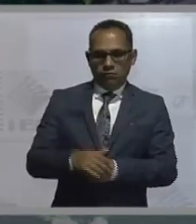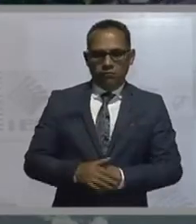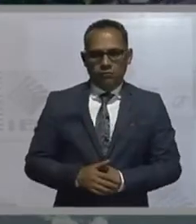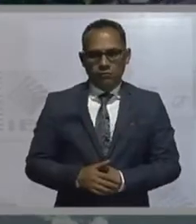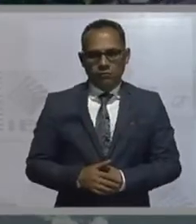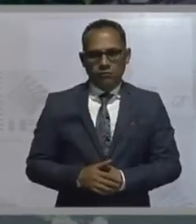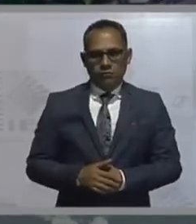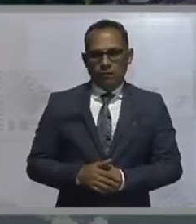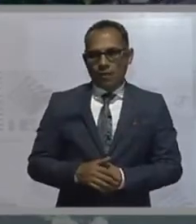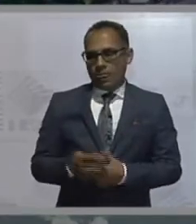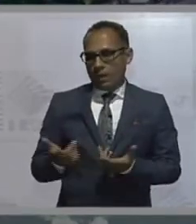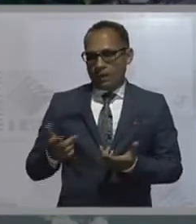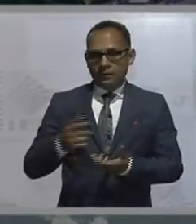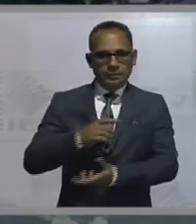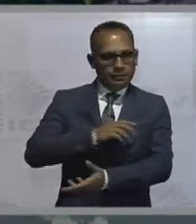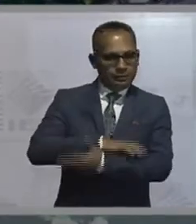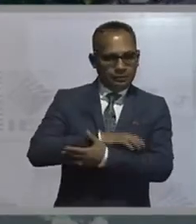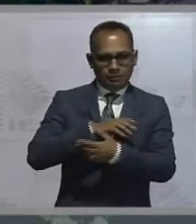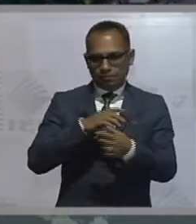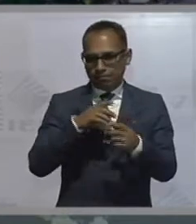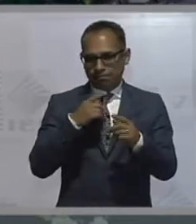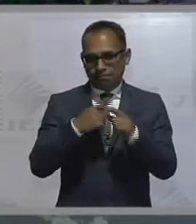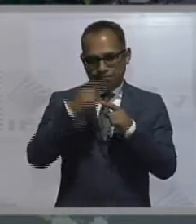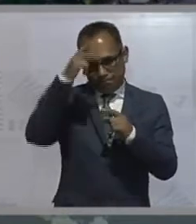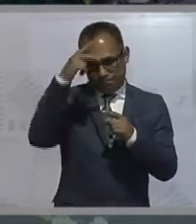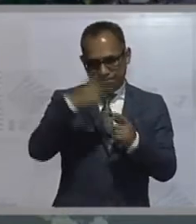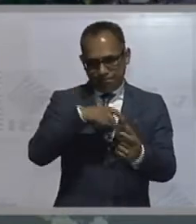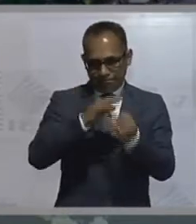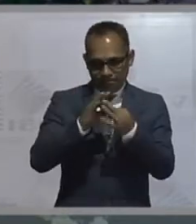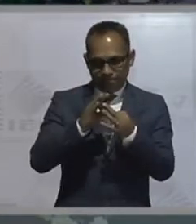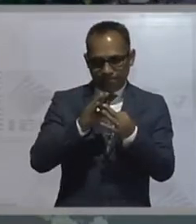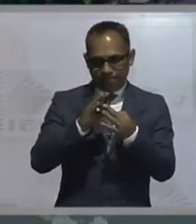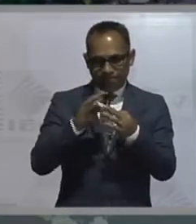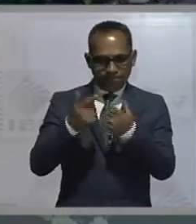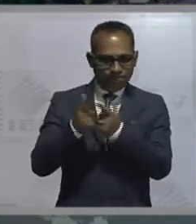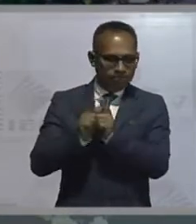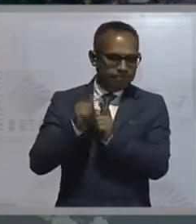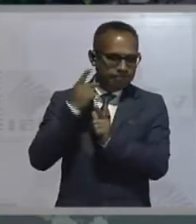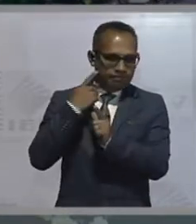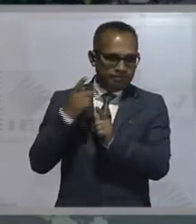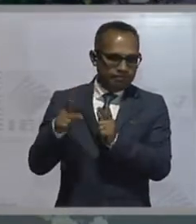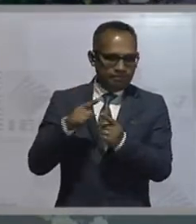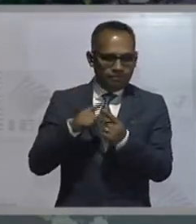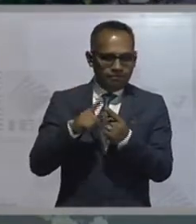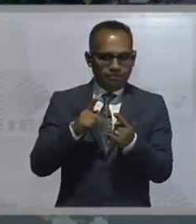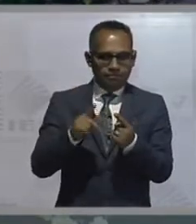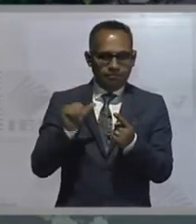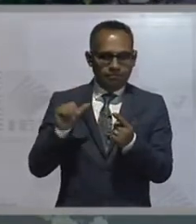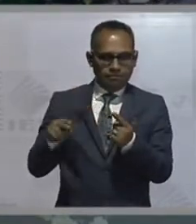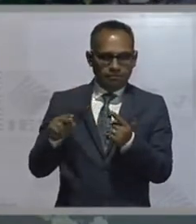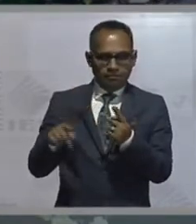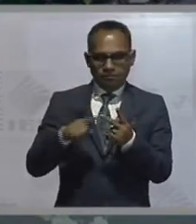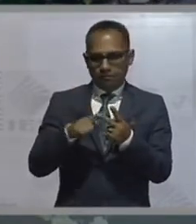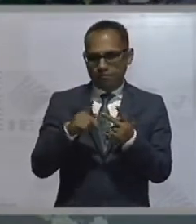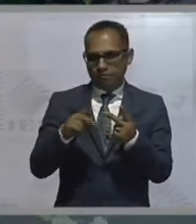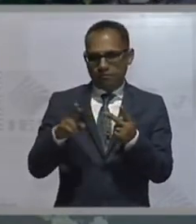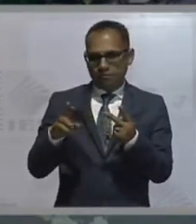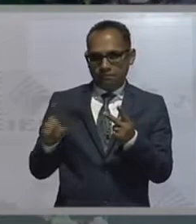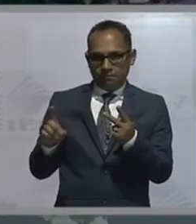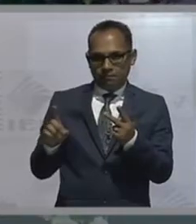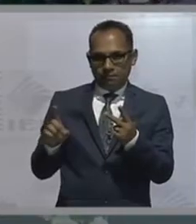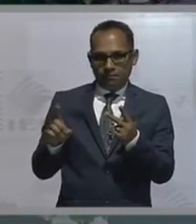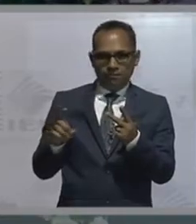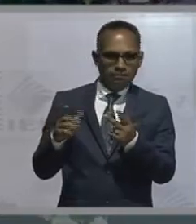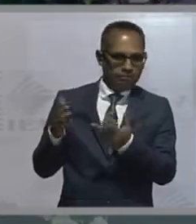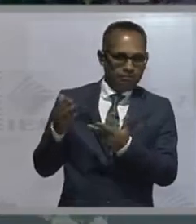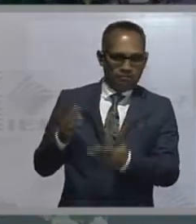y de la coalición por hidalgo al frente integrada por el partido acción nacional y el partido de la revolución democrática al